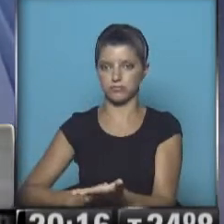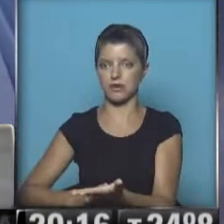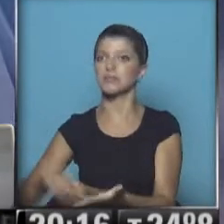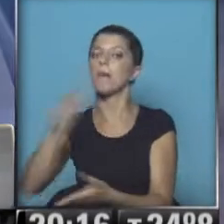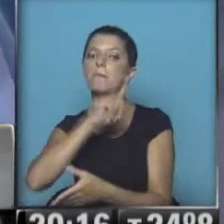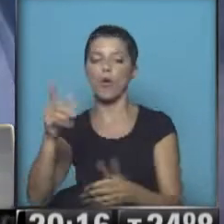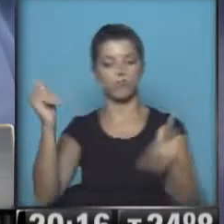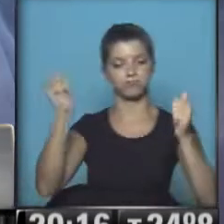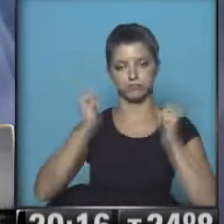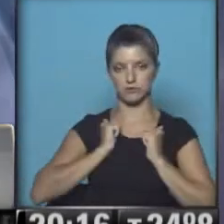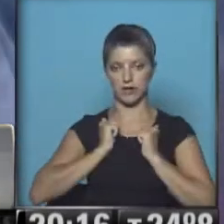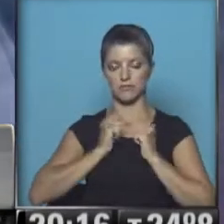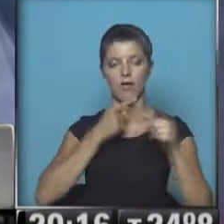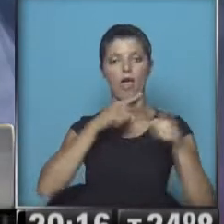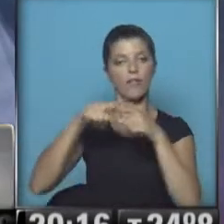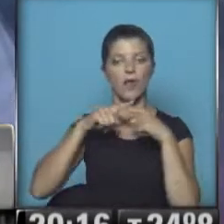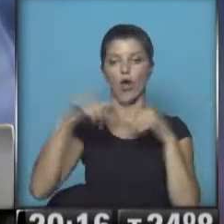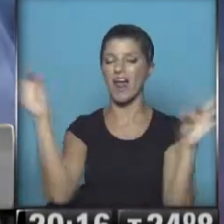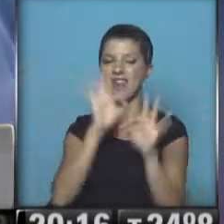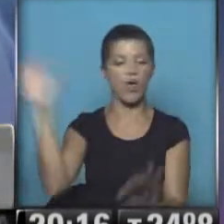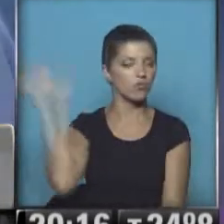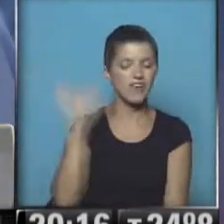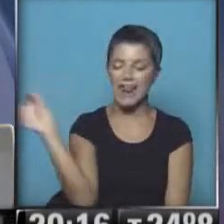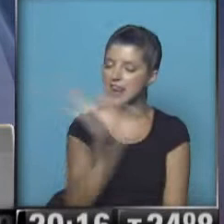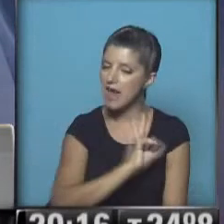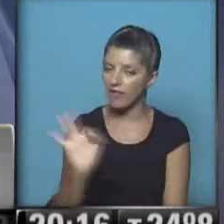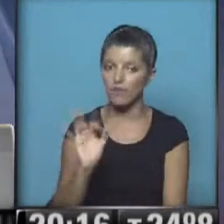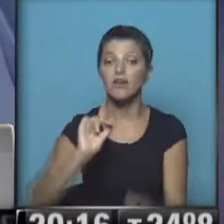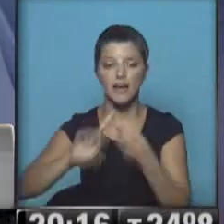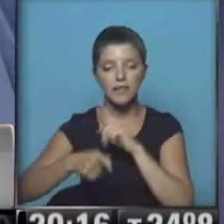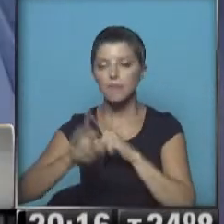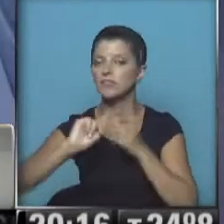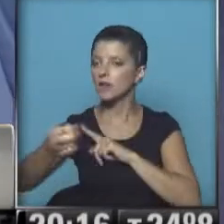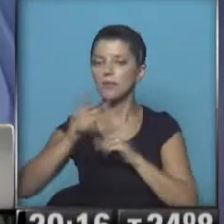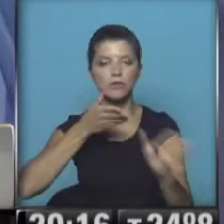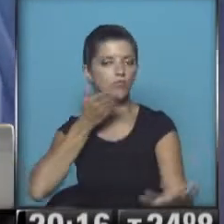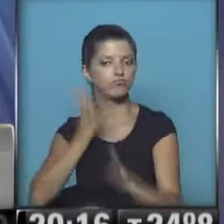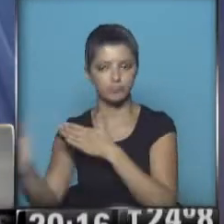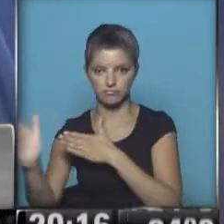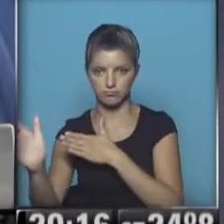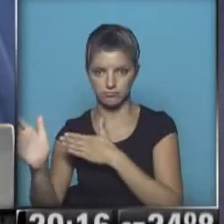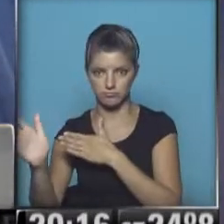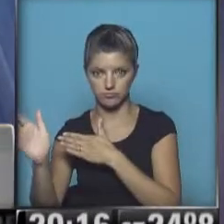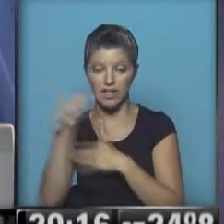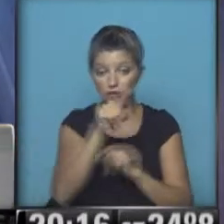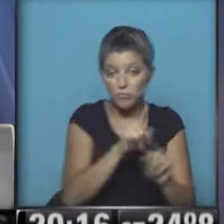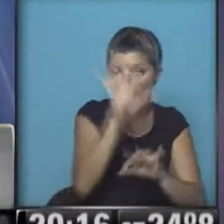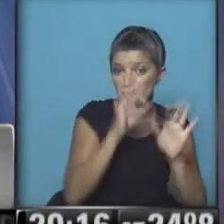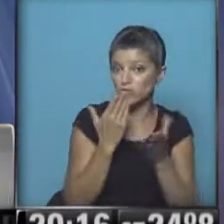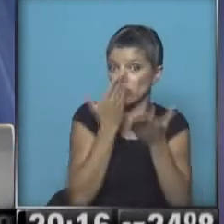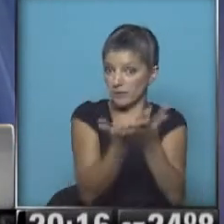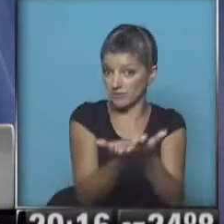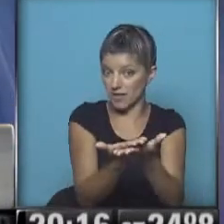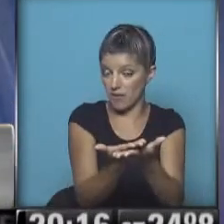siquiera sentarse a debatir, ni escuchar, ni preguntar a los funcionarios del Poder Ejecutivo que venían a presentar un proyecto, en este